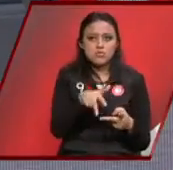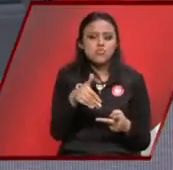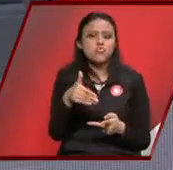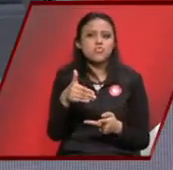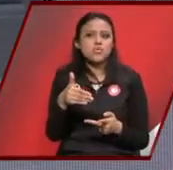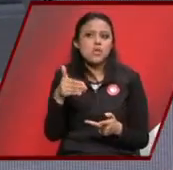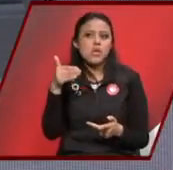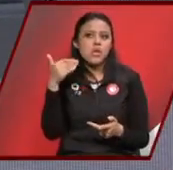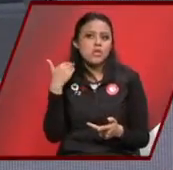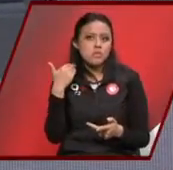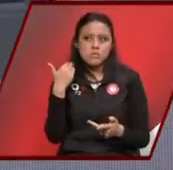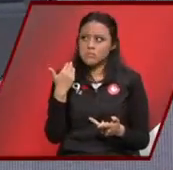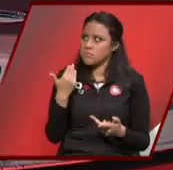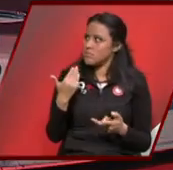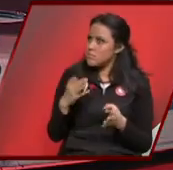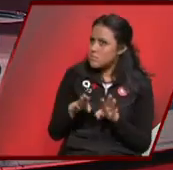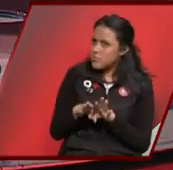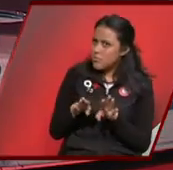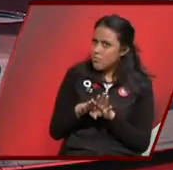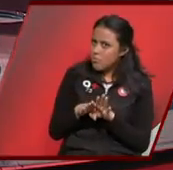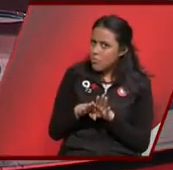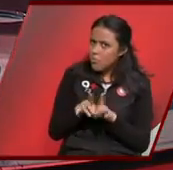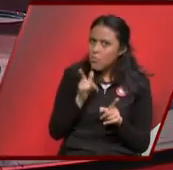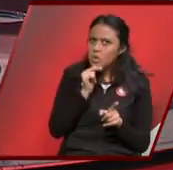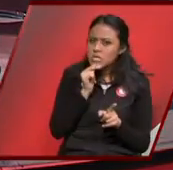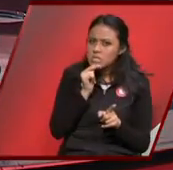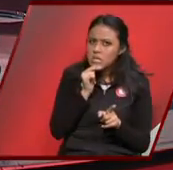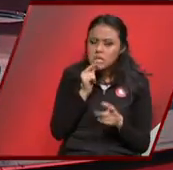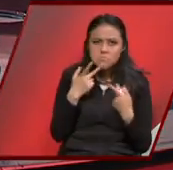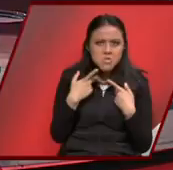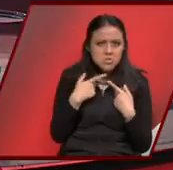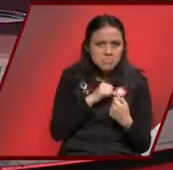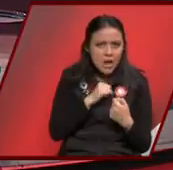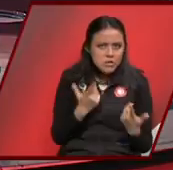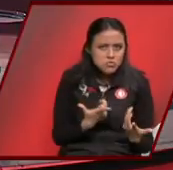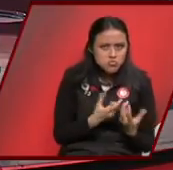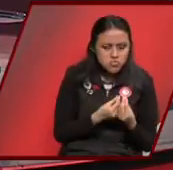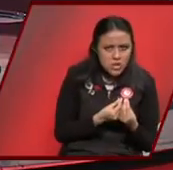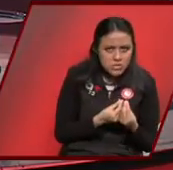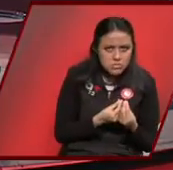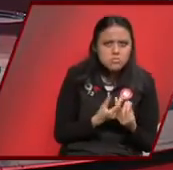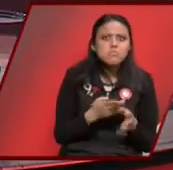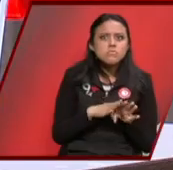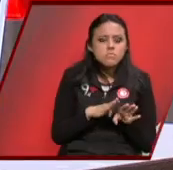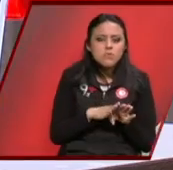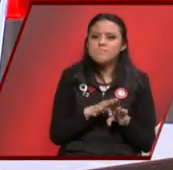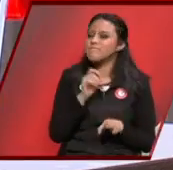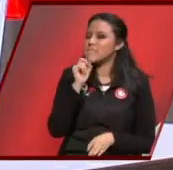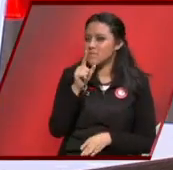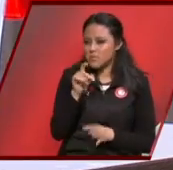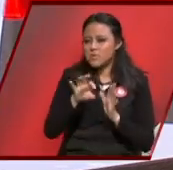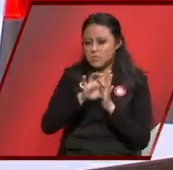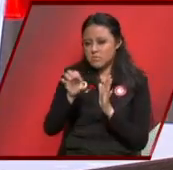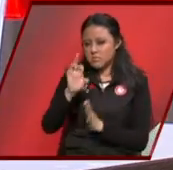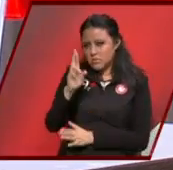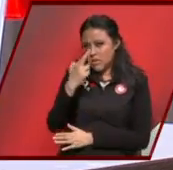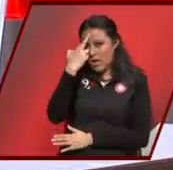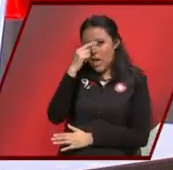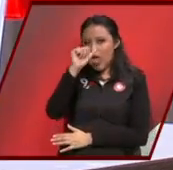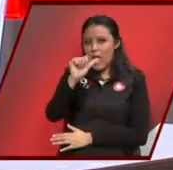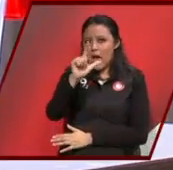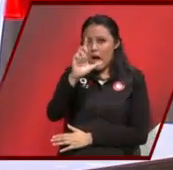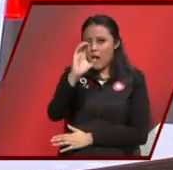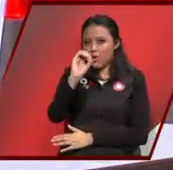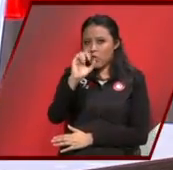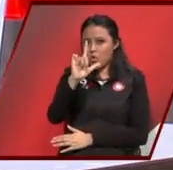eran aquí? ¿Cómo está mezclado? ¿Cómo está corrompido esto? Mira, pasa igualito que con el alcoholímetro, que de repente parece un